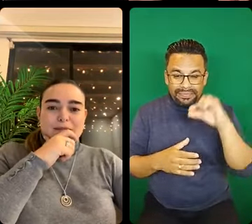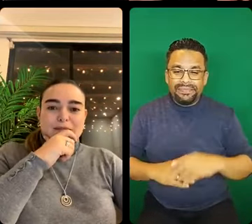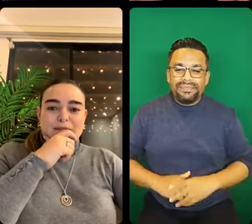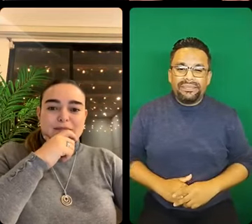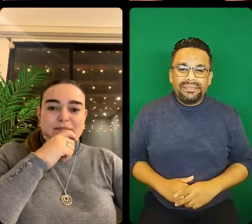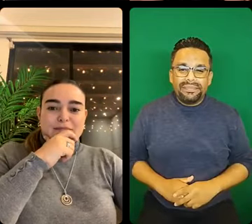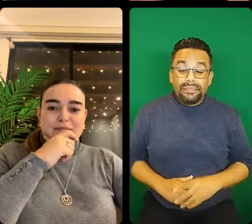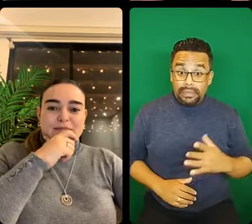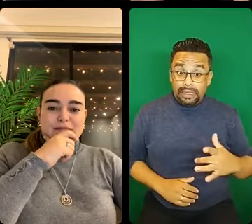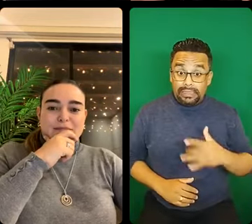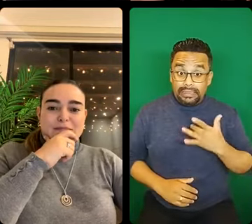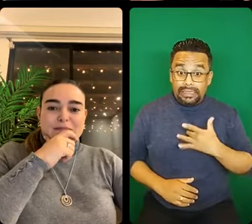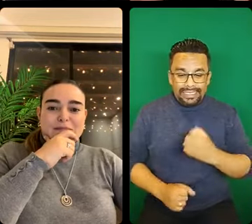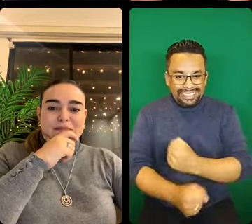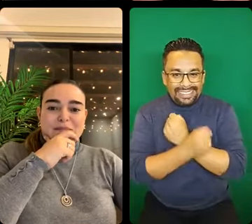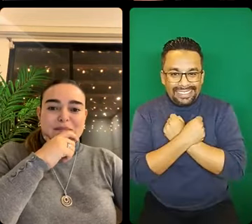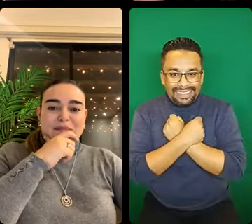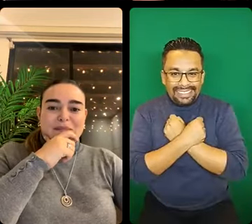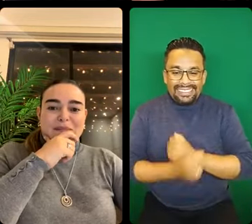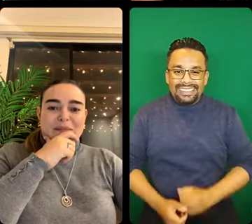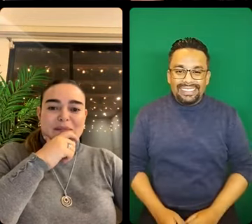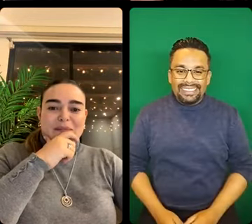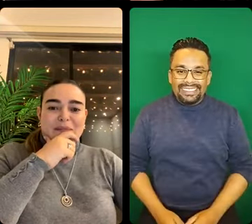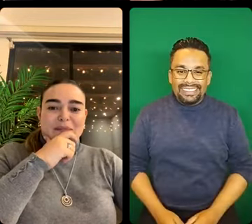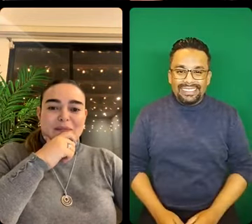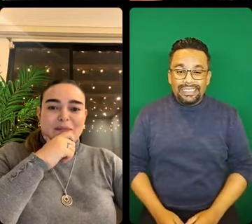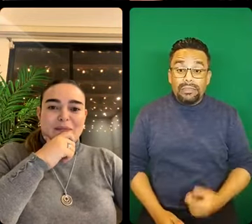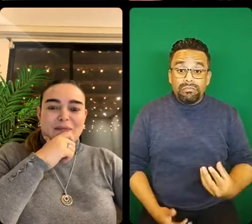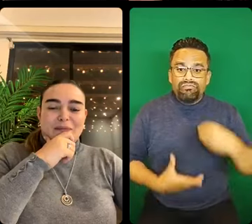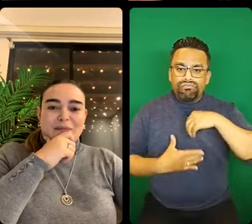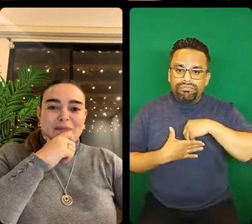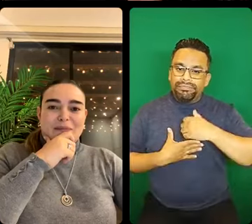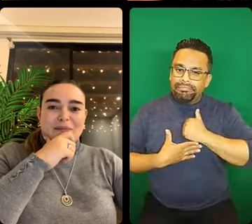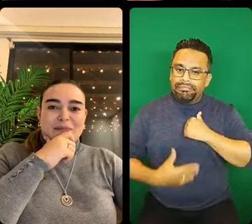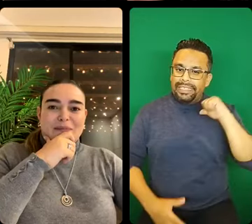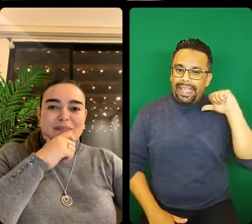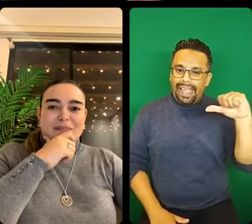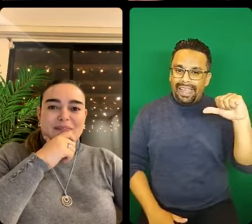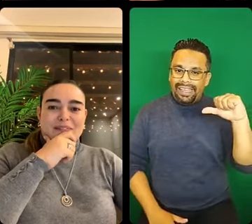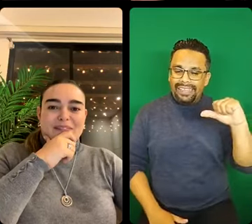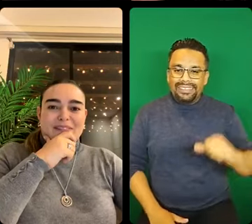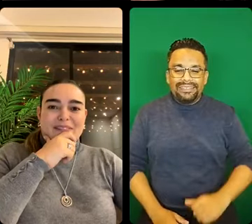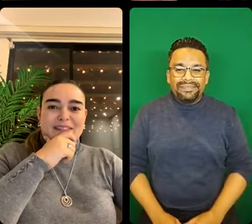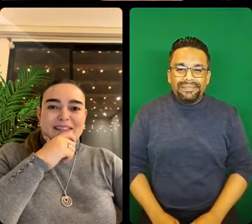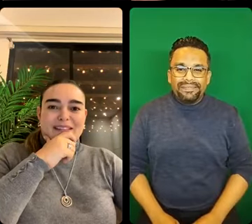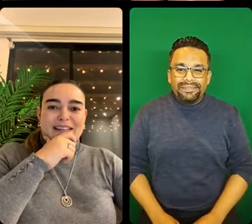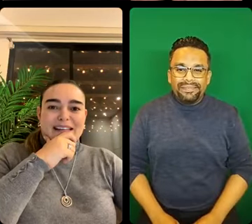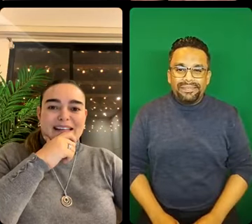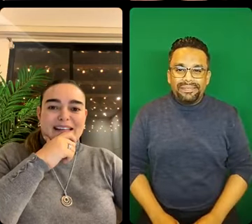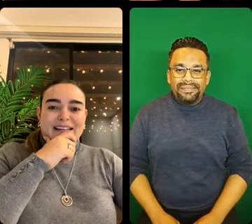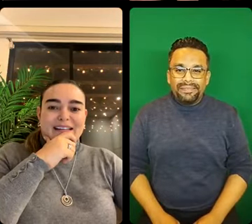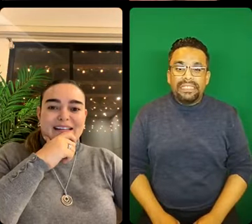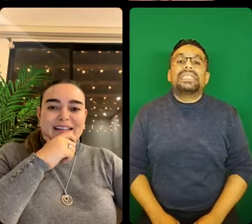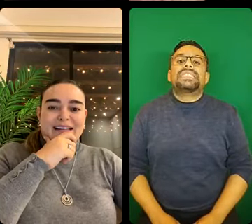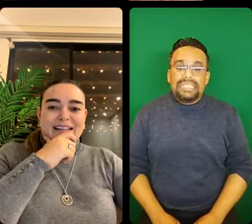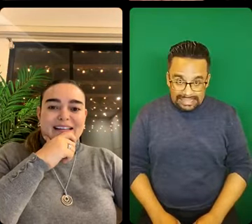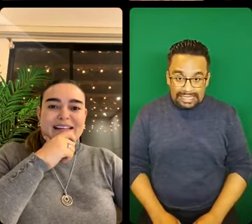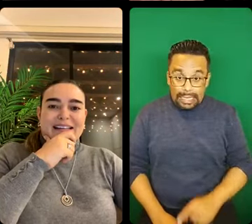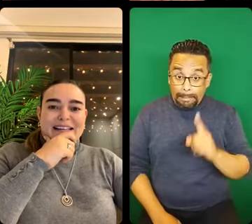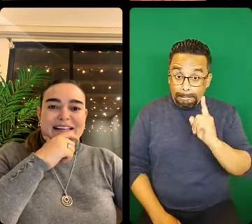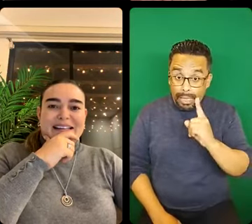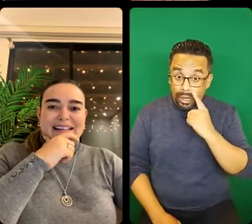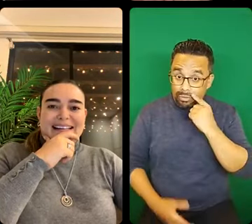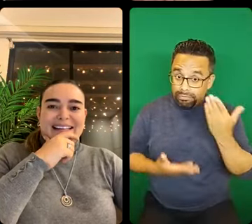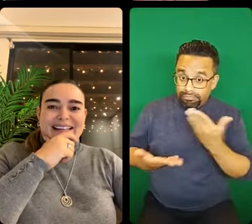Amar, Albayaneda Alarcón, Ser Mujer, Raúl David Sierra, Sí, pero así,